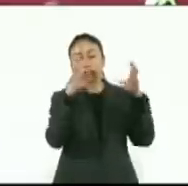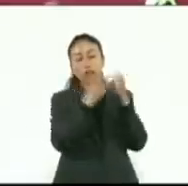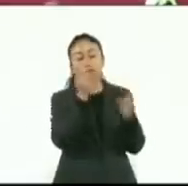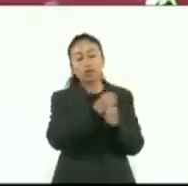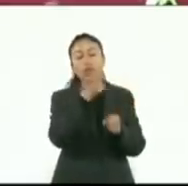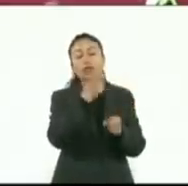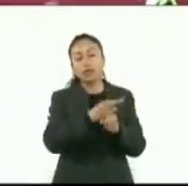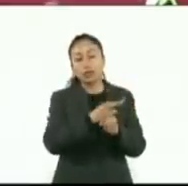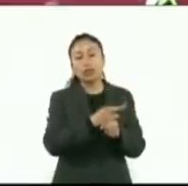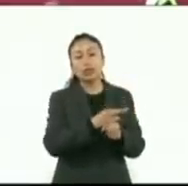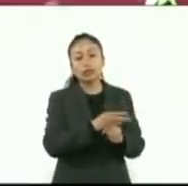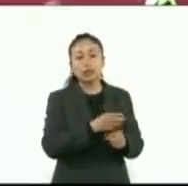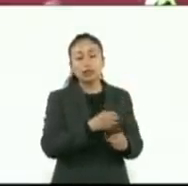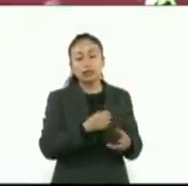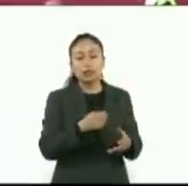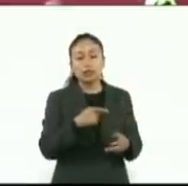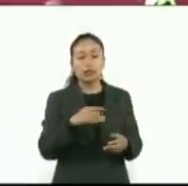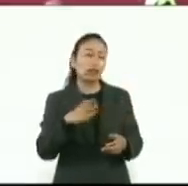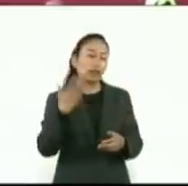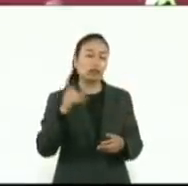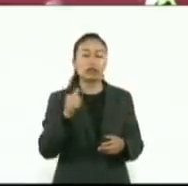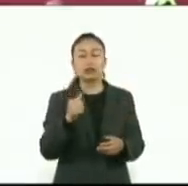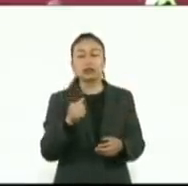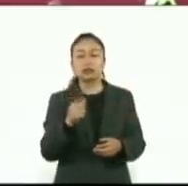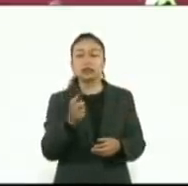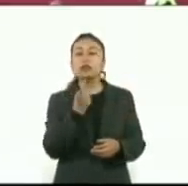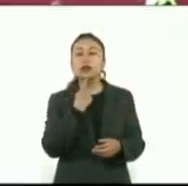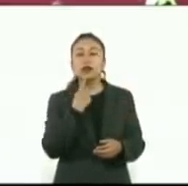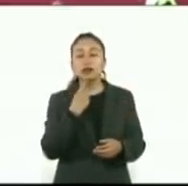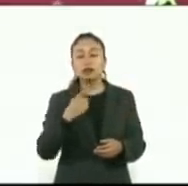cuando el presidente fue jefe de gobierno,